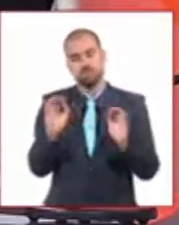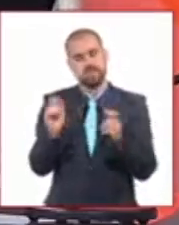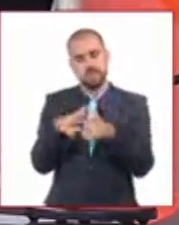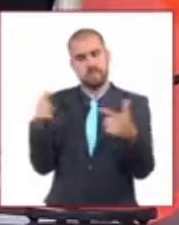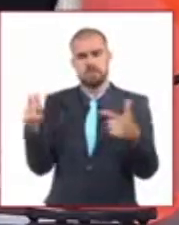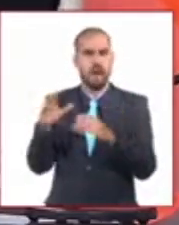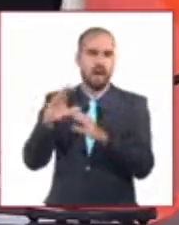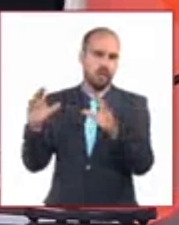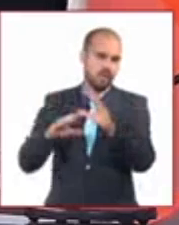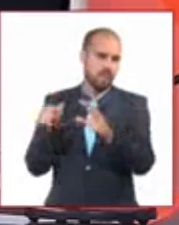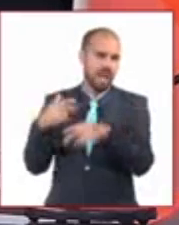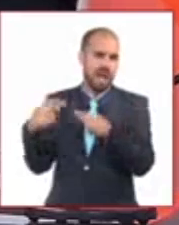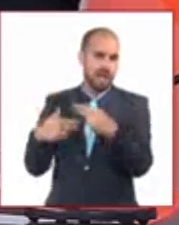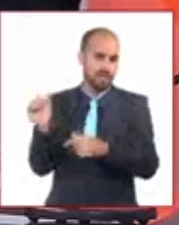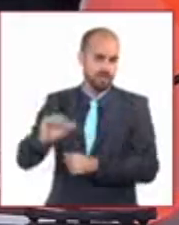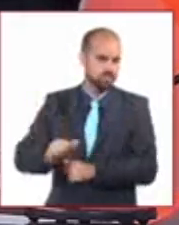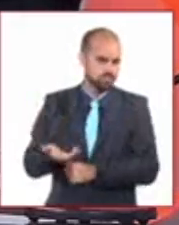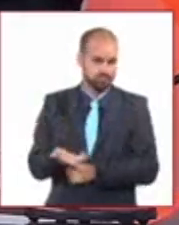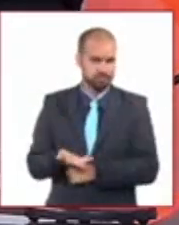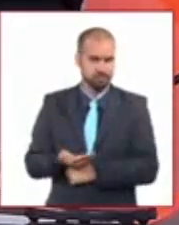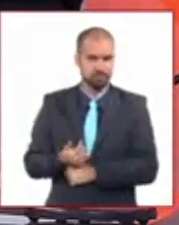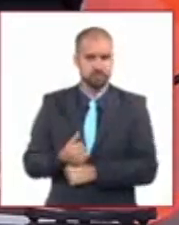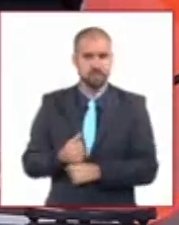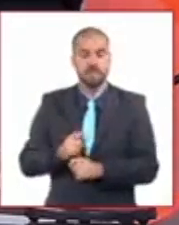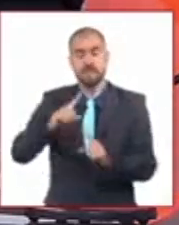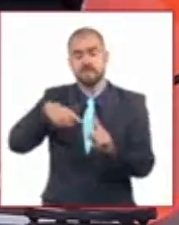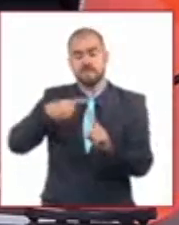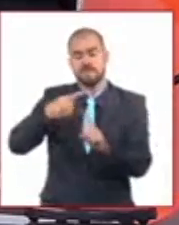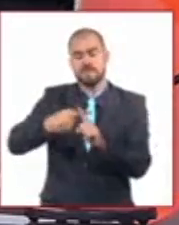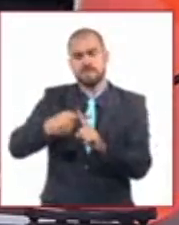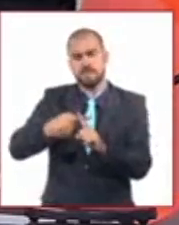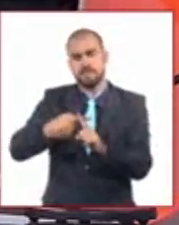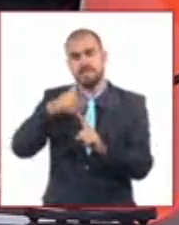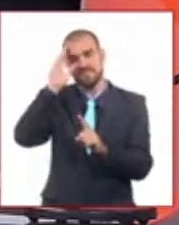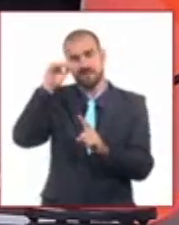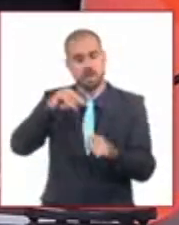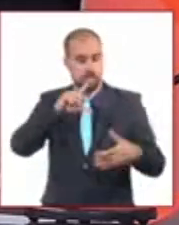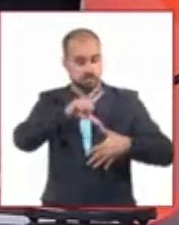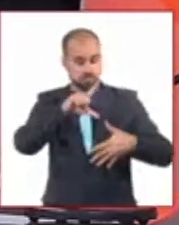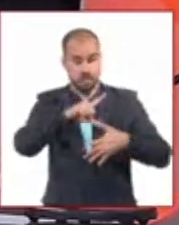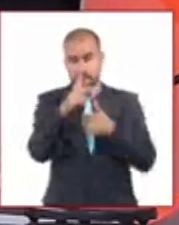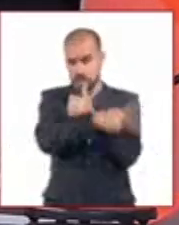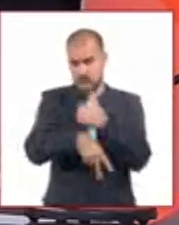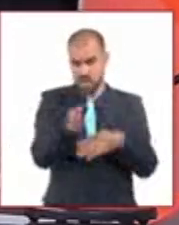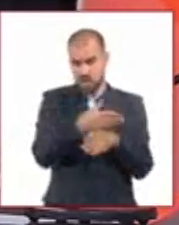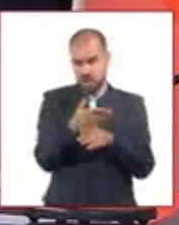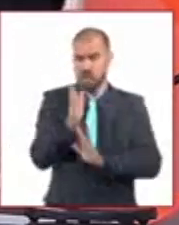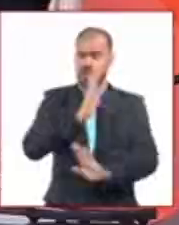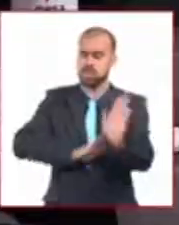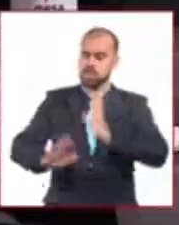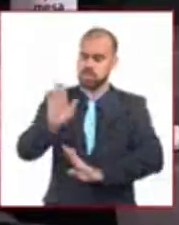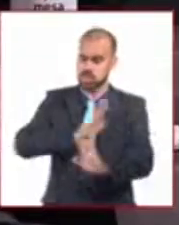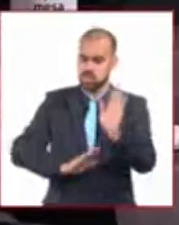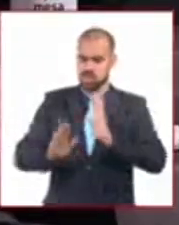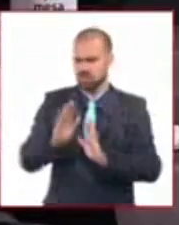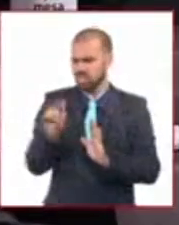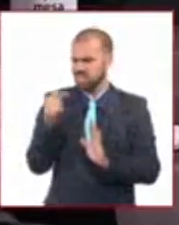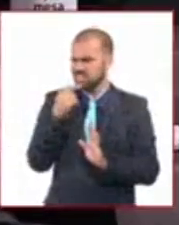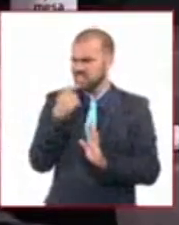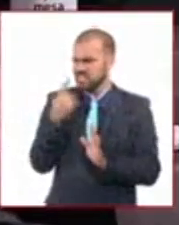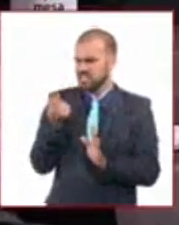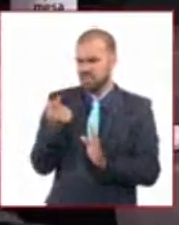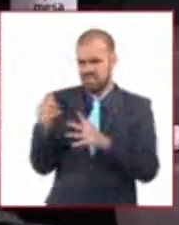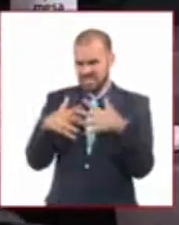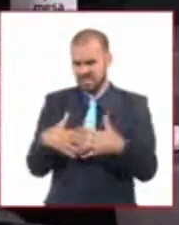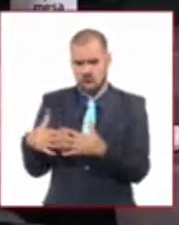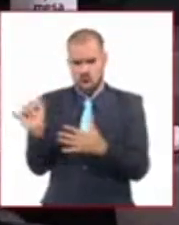y también es a esa posición latinoamericana el yo de bueno hasta donde eeuu quiera